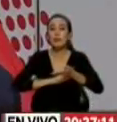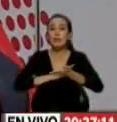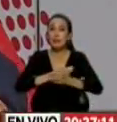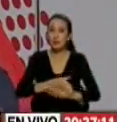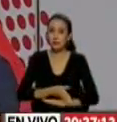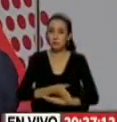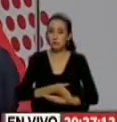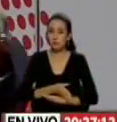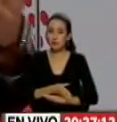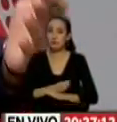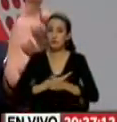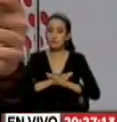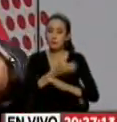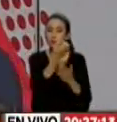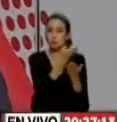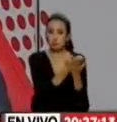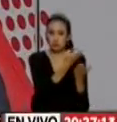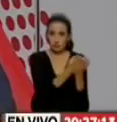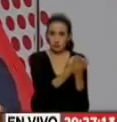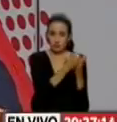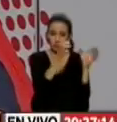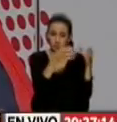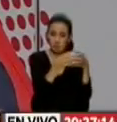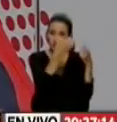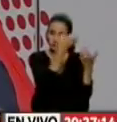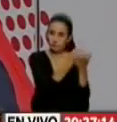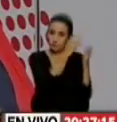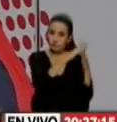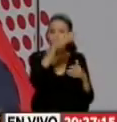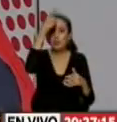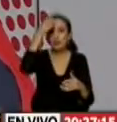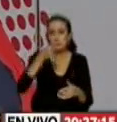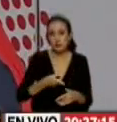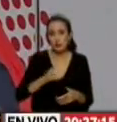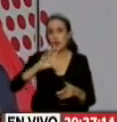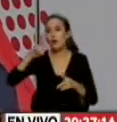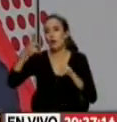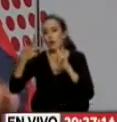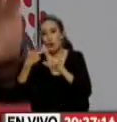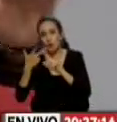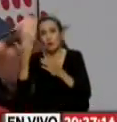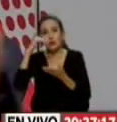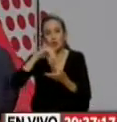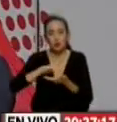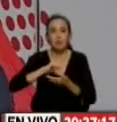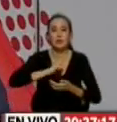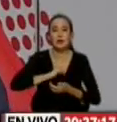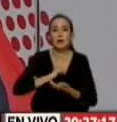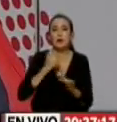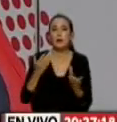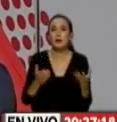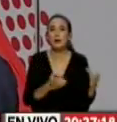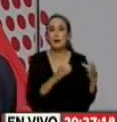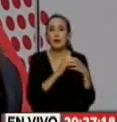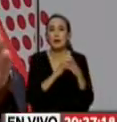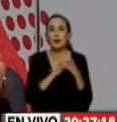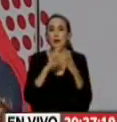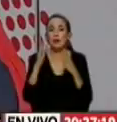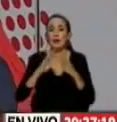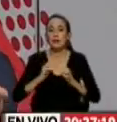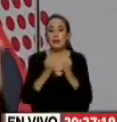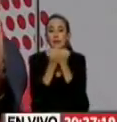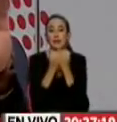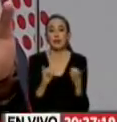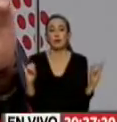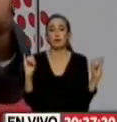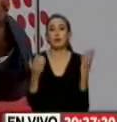cono monetario, que tampoco efectivamente es aplacado, se decide que se va a dar un tercer cono monetario. Y este le vamos a denominar el bolívar soberano. Y